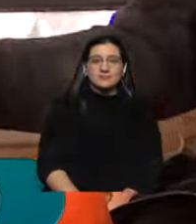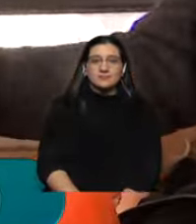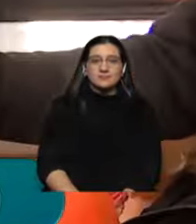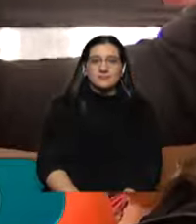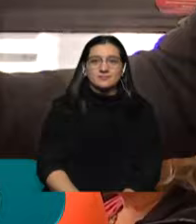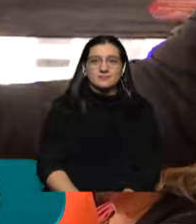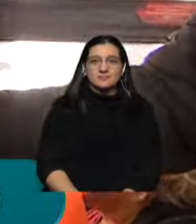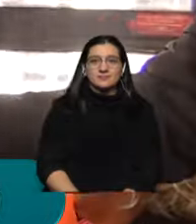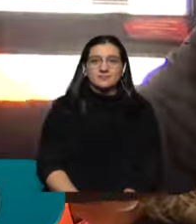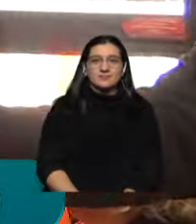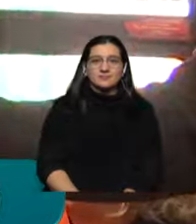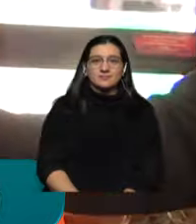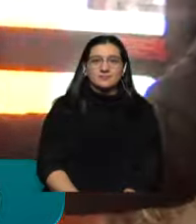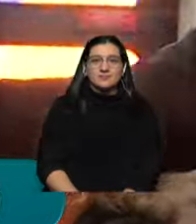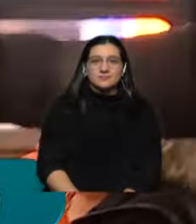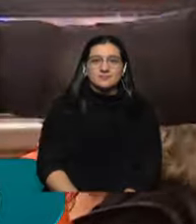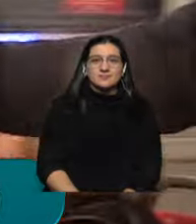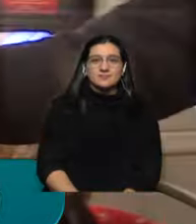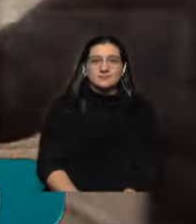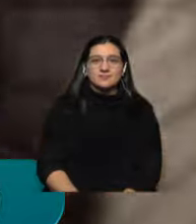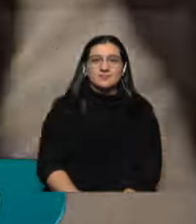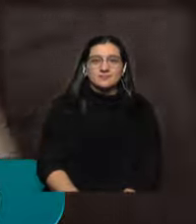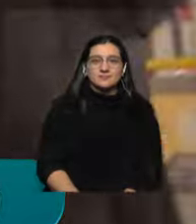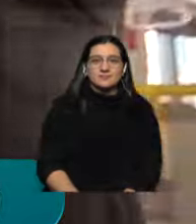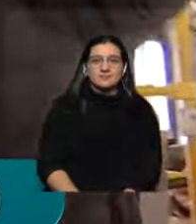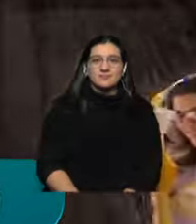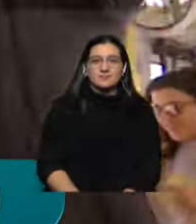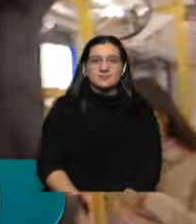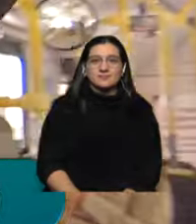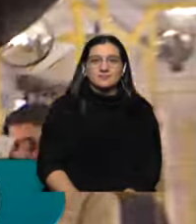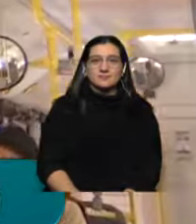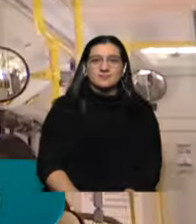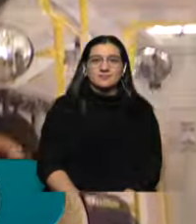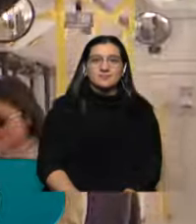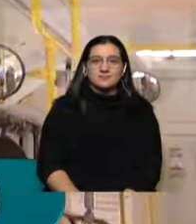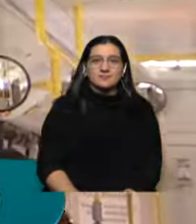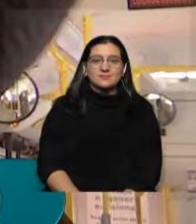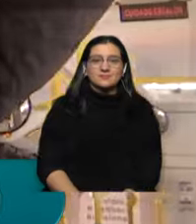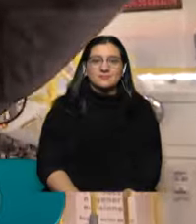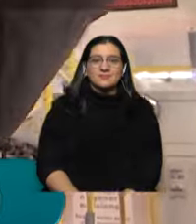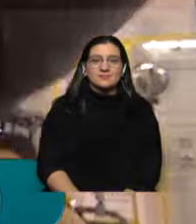toca por vos. Va, con vos juego esta noche.